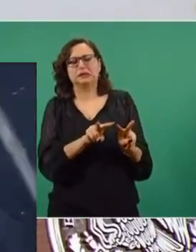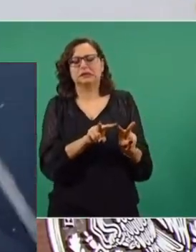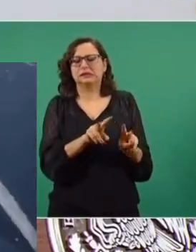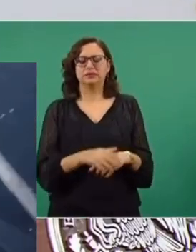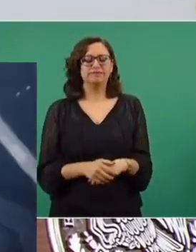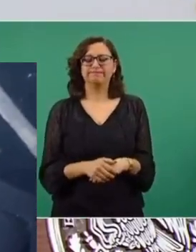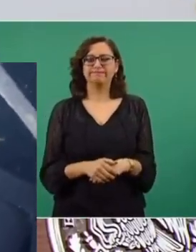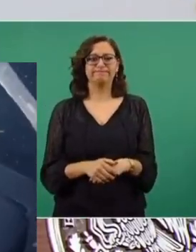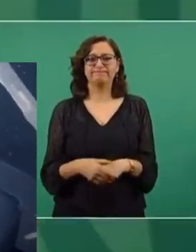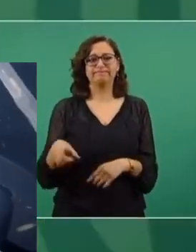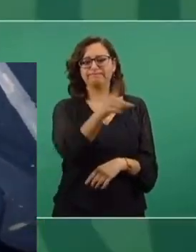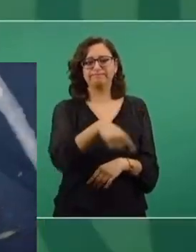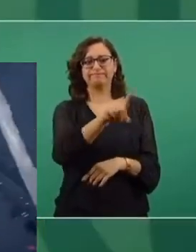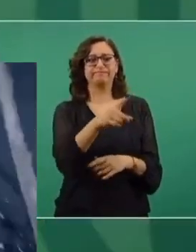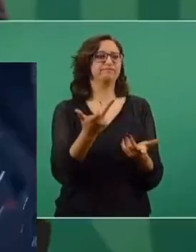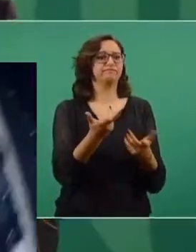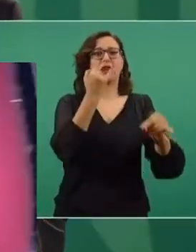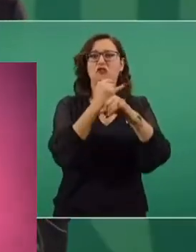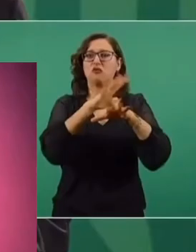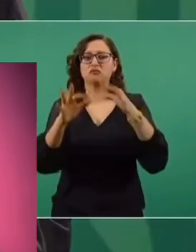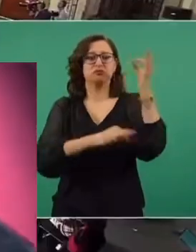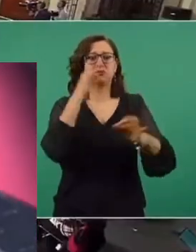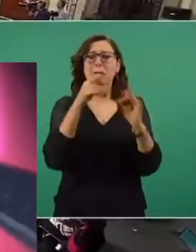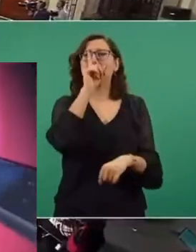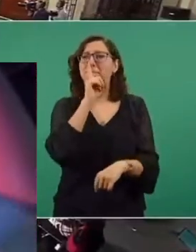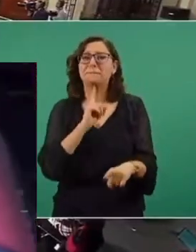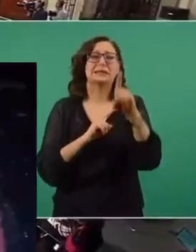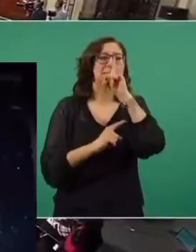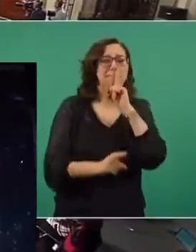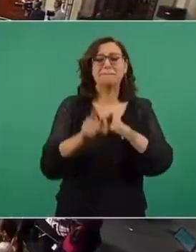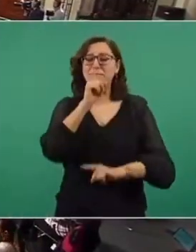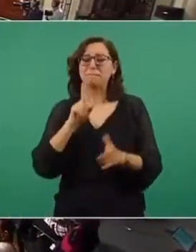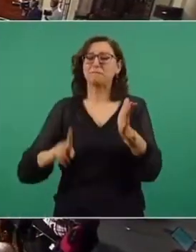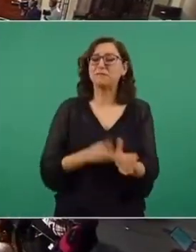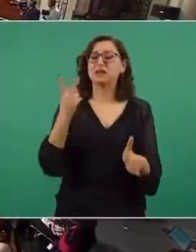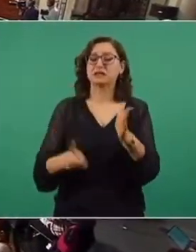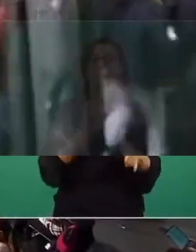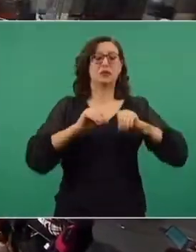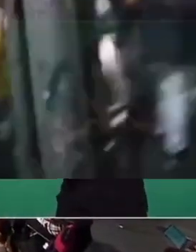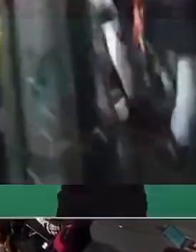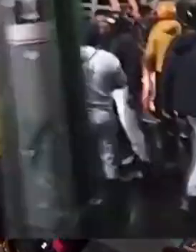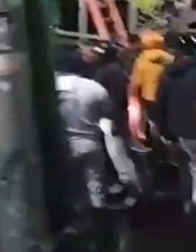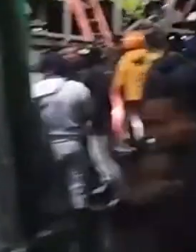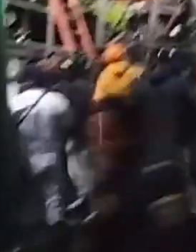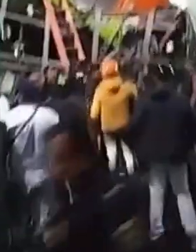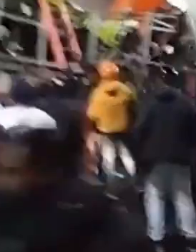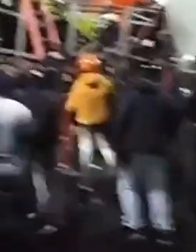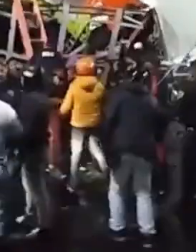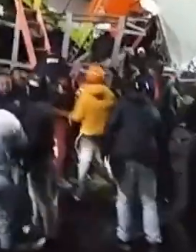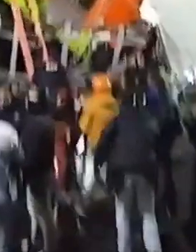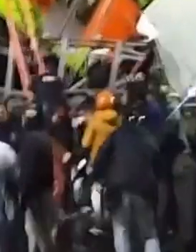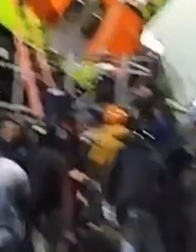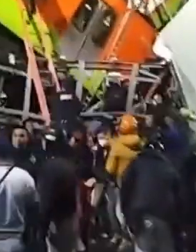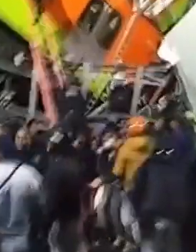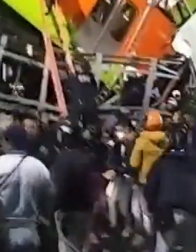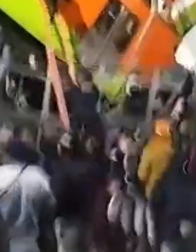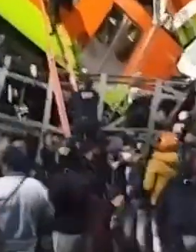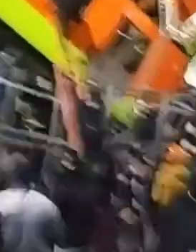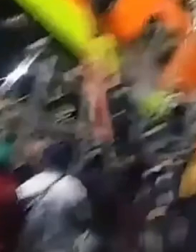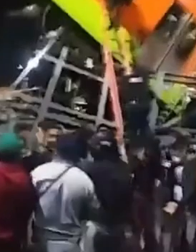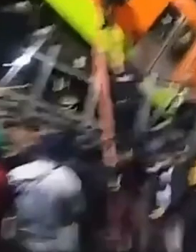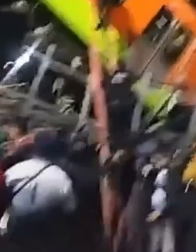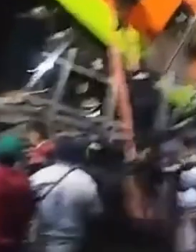una prensa que se dedica a mentir constantemente con honrosas excepciones para no